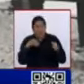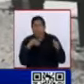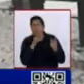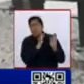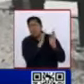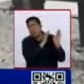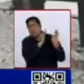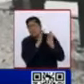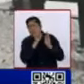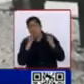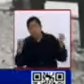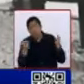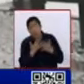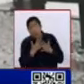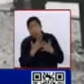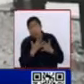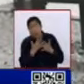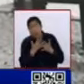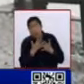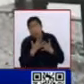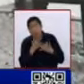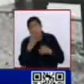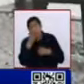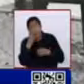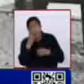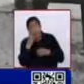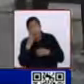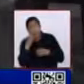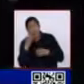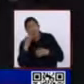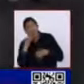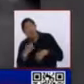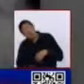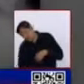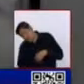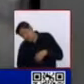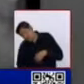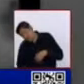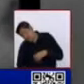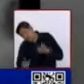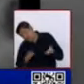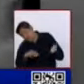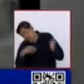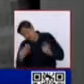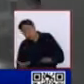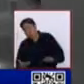almacén. Y por el miedo se le dio hemorragia, nació y falleció.